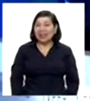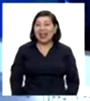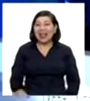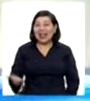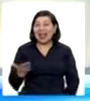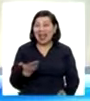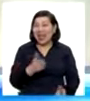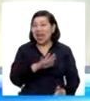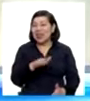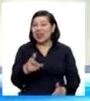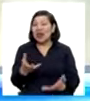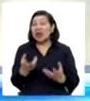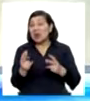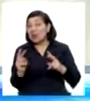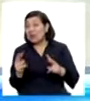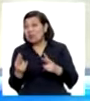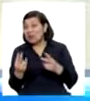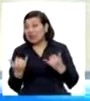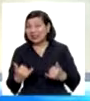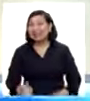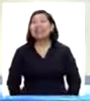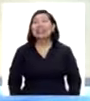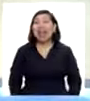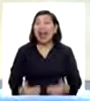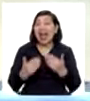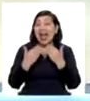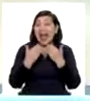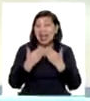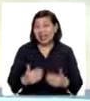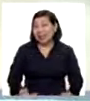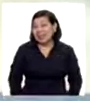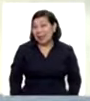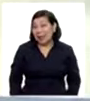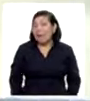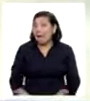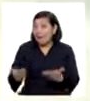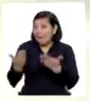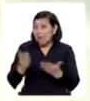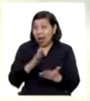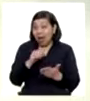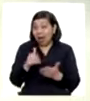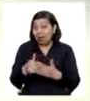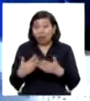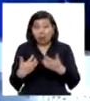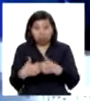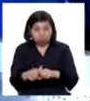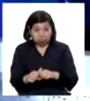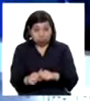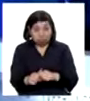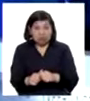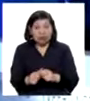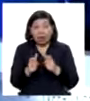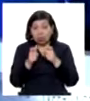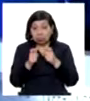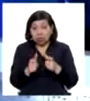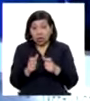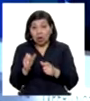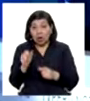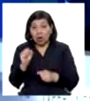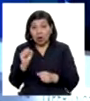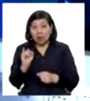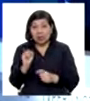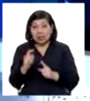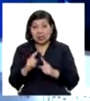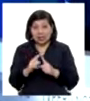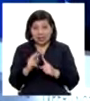favor, hago una invitación a todas las personas que nos están justamente sí, viendo. Sí, muchas gracias. Bueno, invitamos a todas las empresas prestadoras bajo la supervisión de